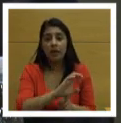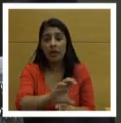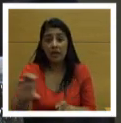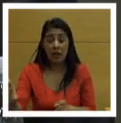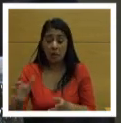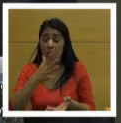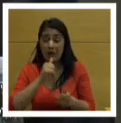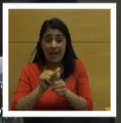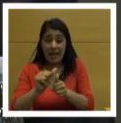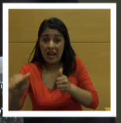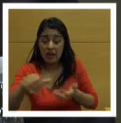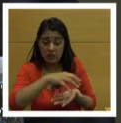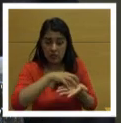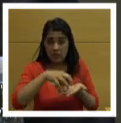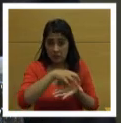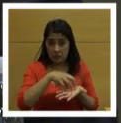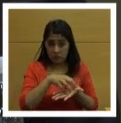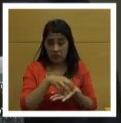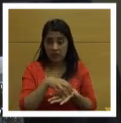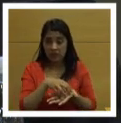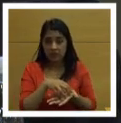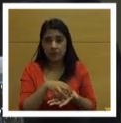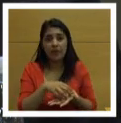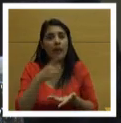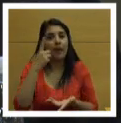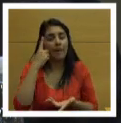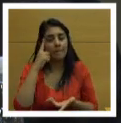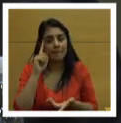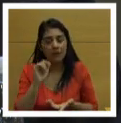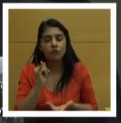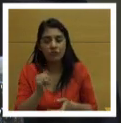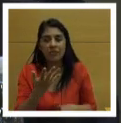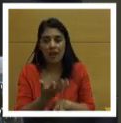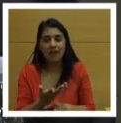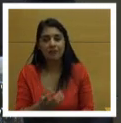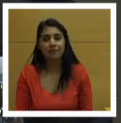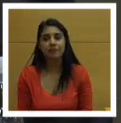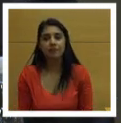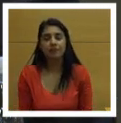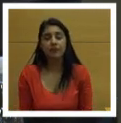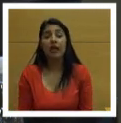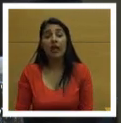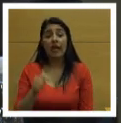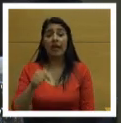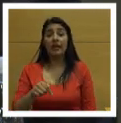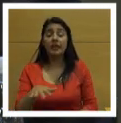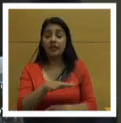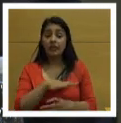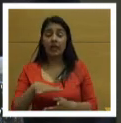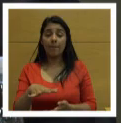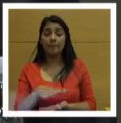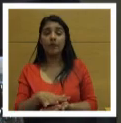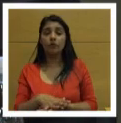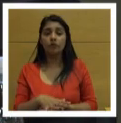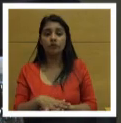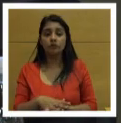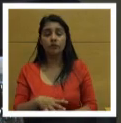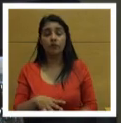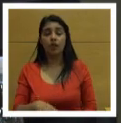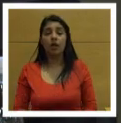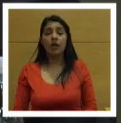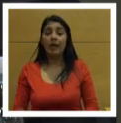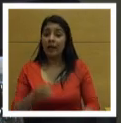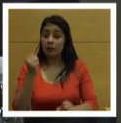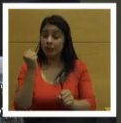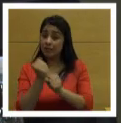están exentos de aparecer similares conductas, pero sí en menor número. En este ámbito de cosas, entonces, urge que los